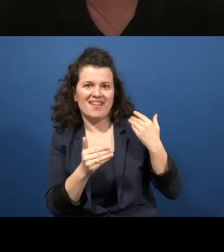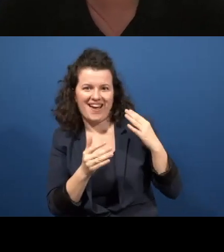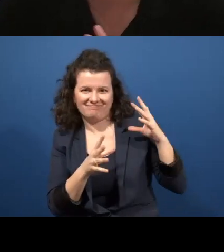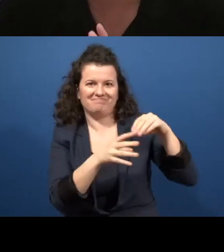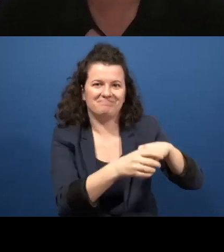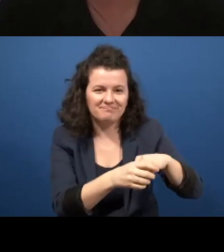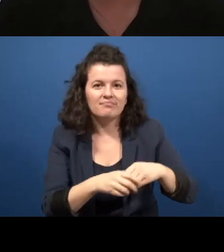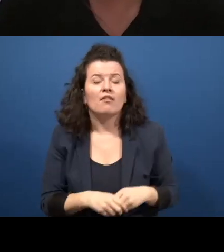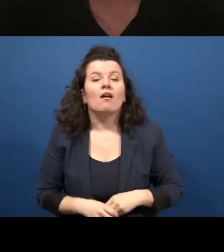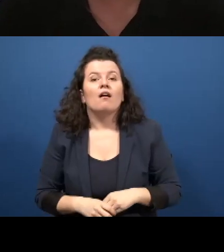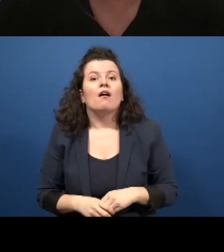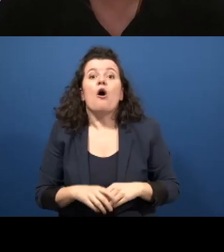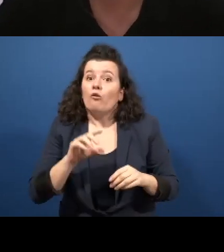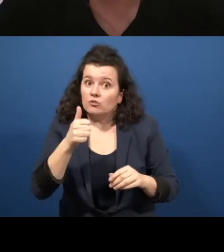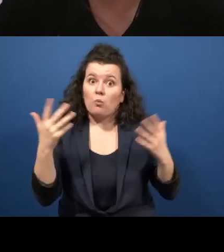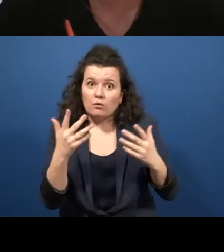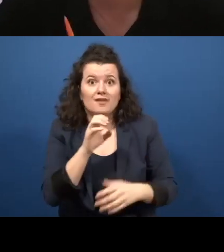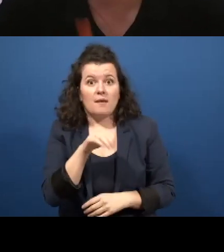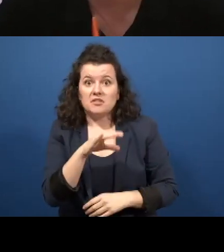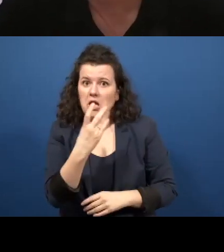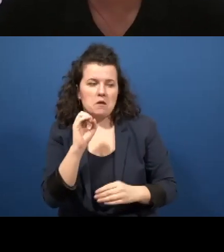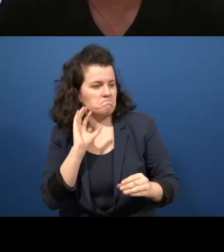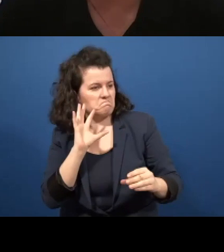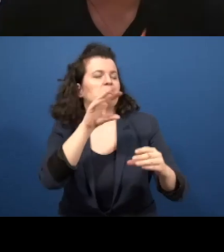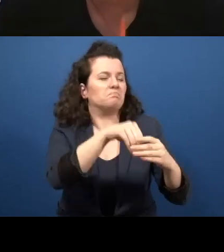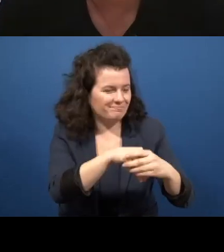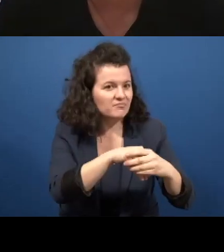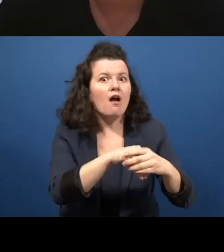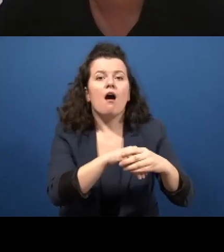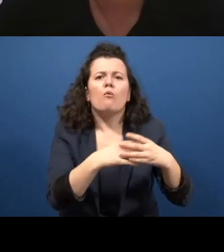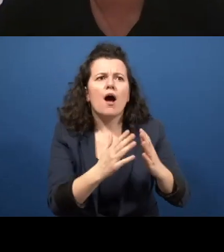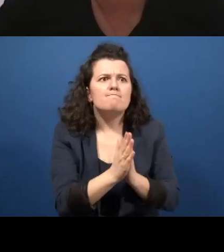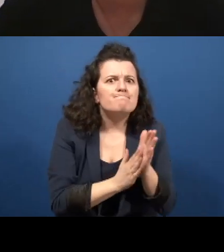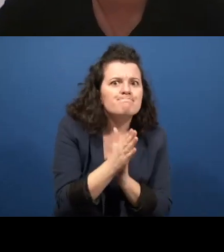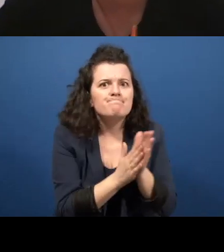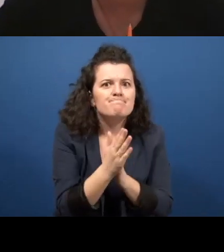¿por qué me inscribí en el máster europeo? Pues me motivaron dos cosas.